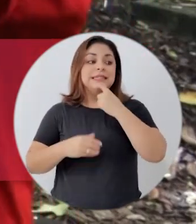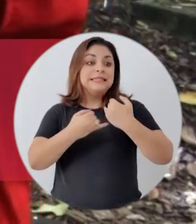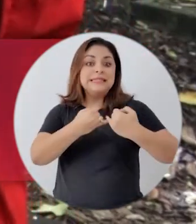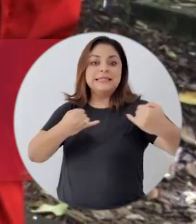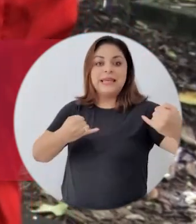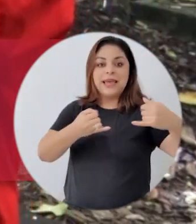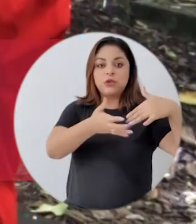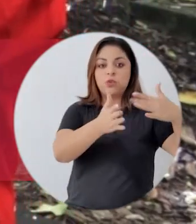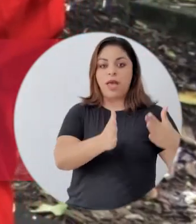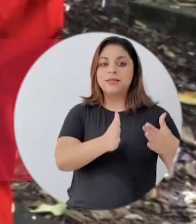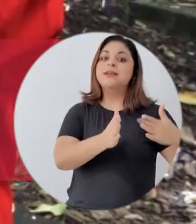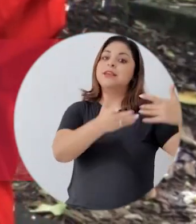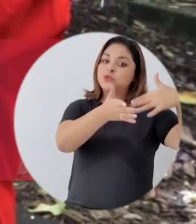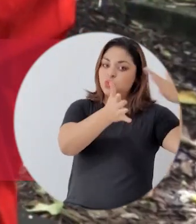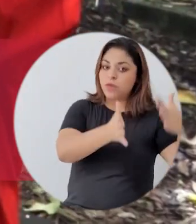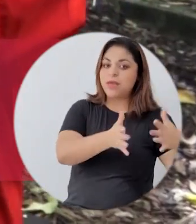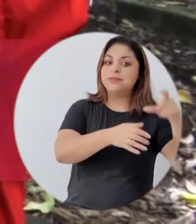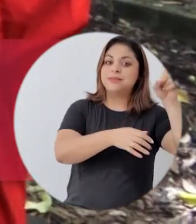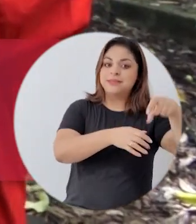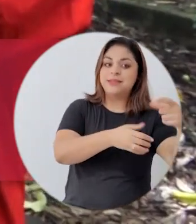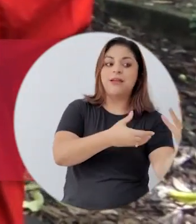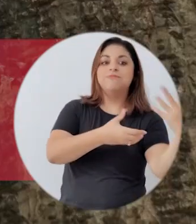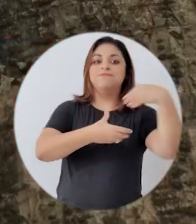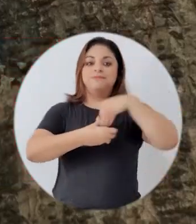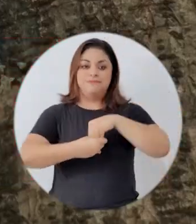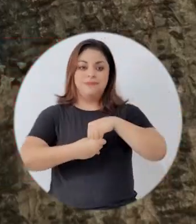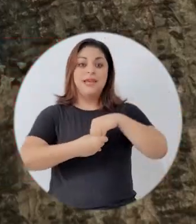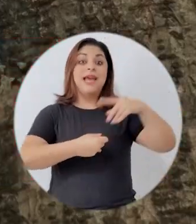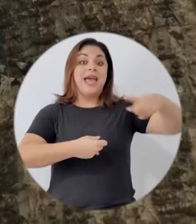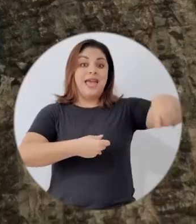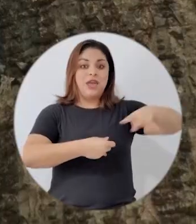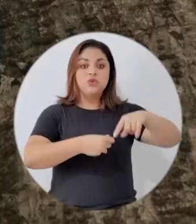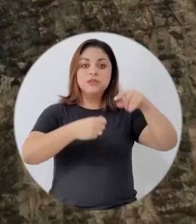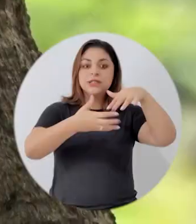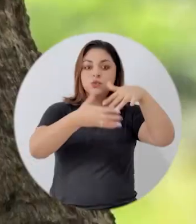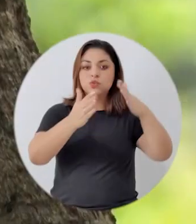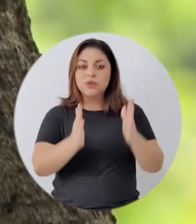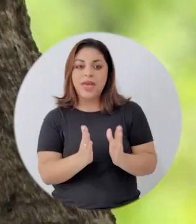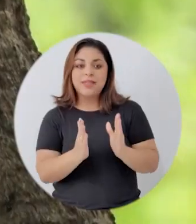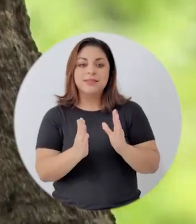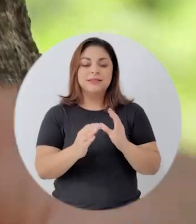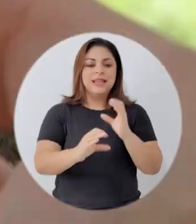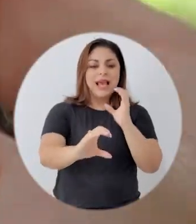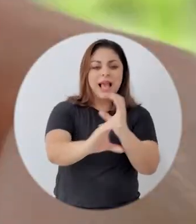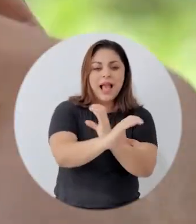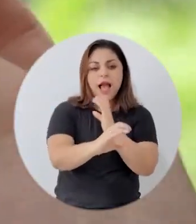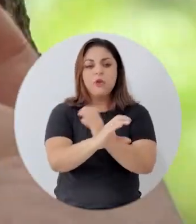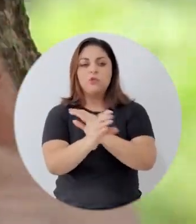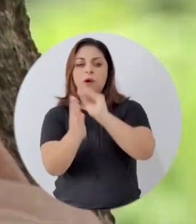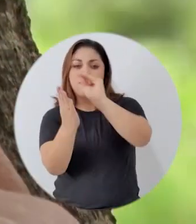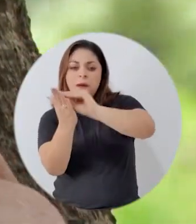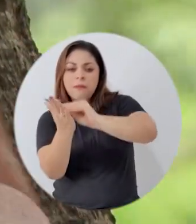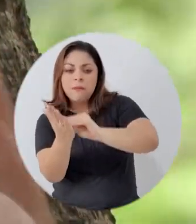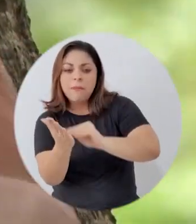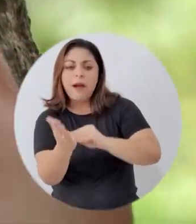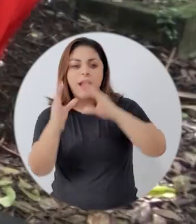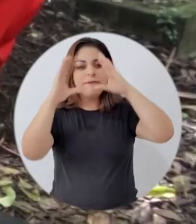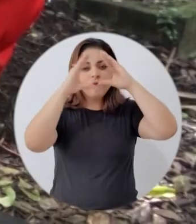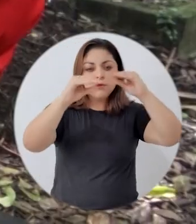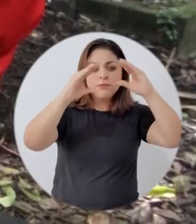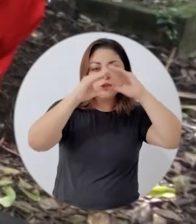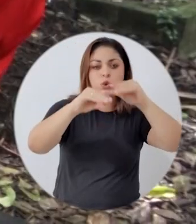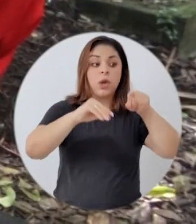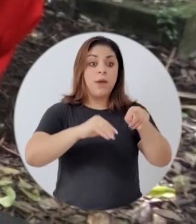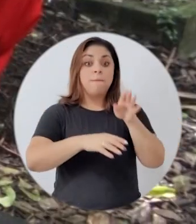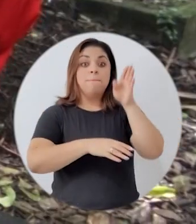estudiantes, porque tenemos un equipo de estudiantes trabajando en los cálculos, en levantar la información, en buscar los datos, en ir a las